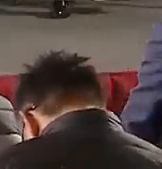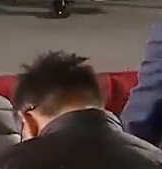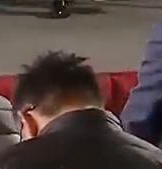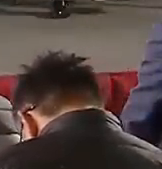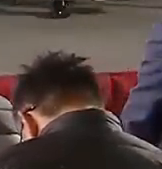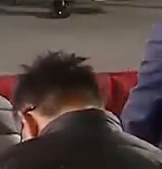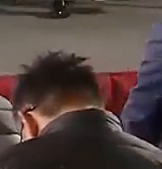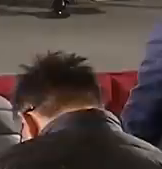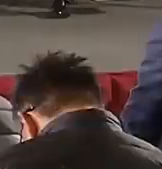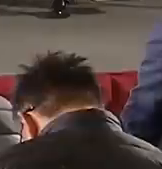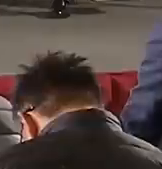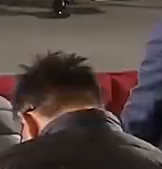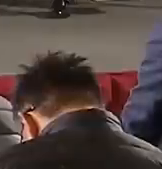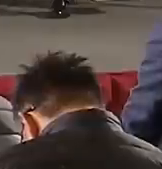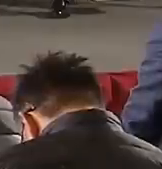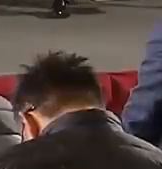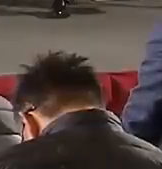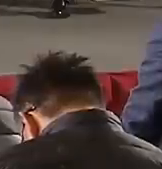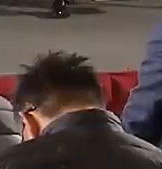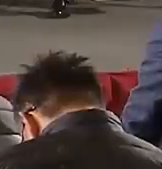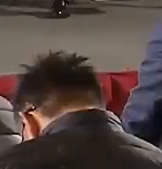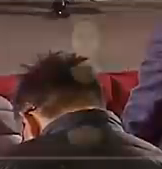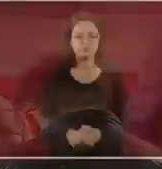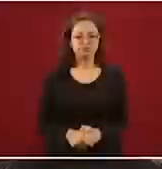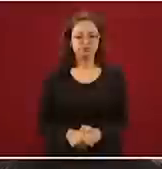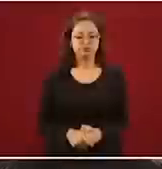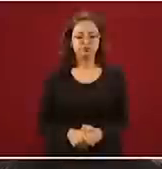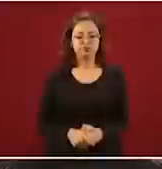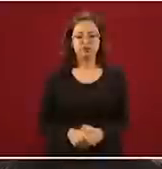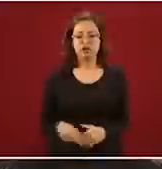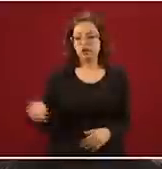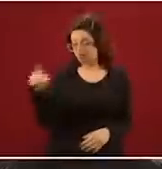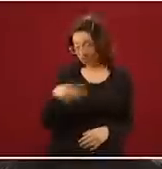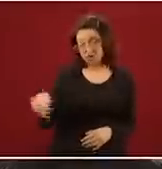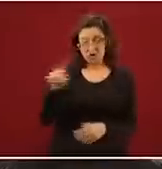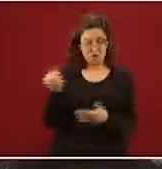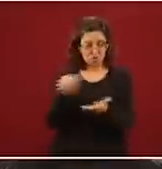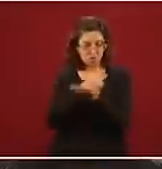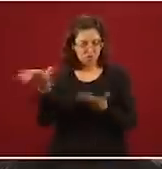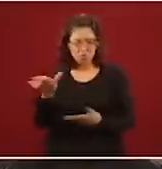tareas pueden llevar a cabo en el nuevo plan.